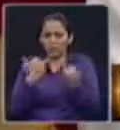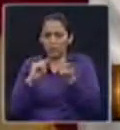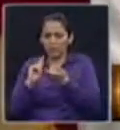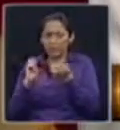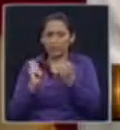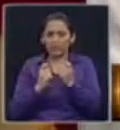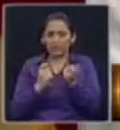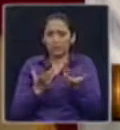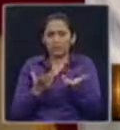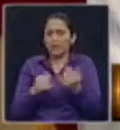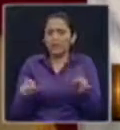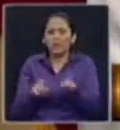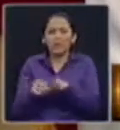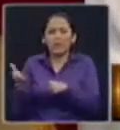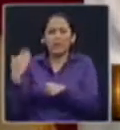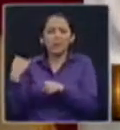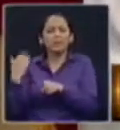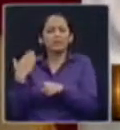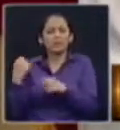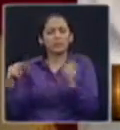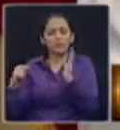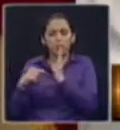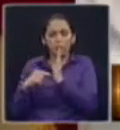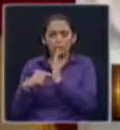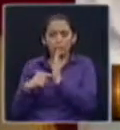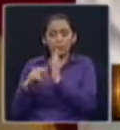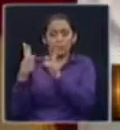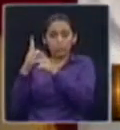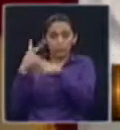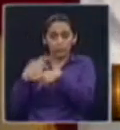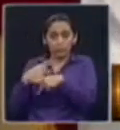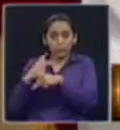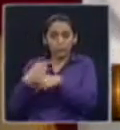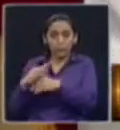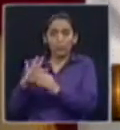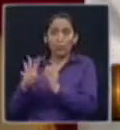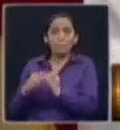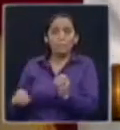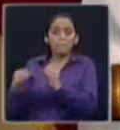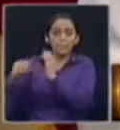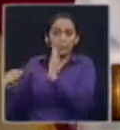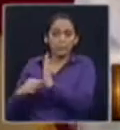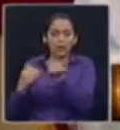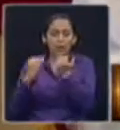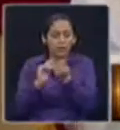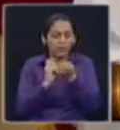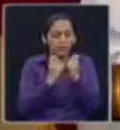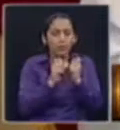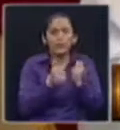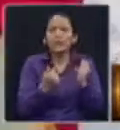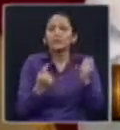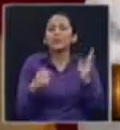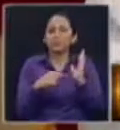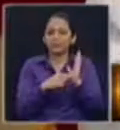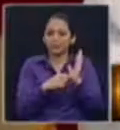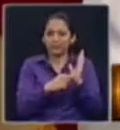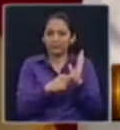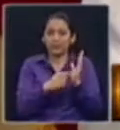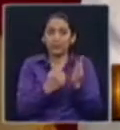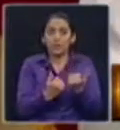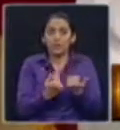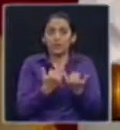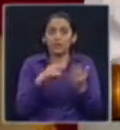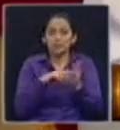recargadas las medidas arancelarias. Lejos de ser tasas arancelarias, son tasas